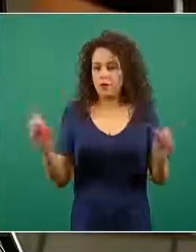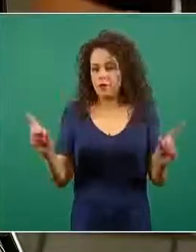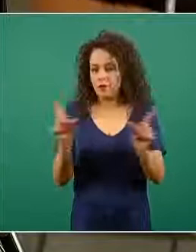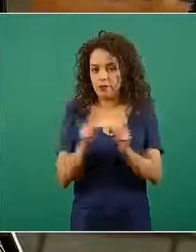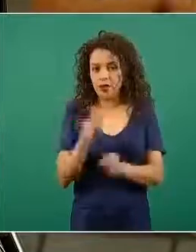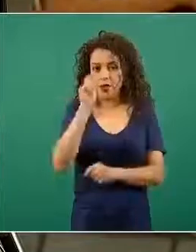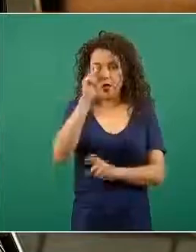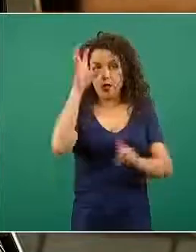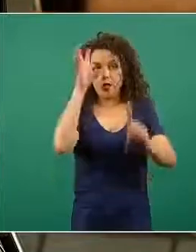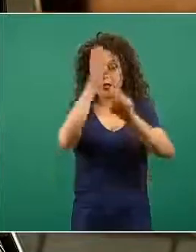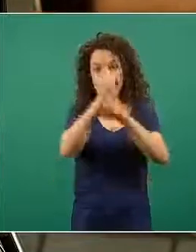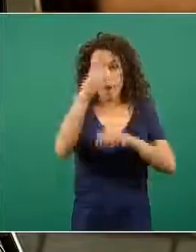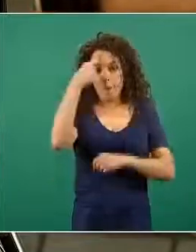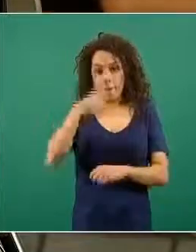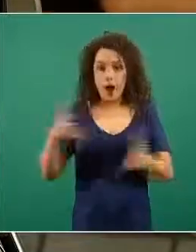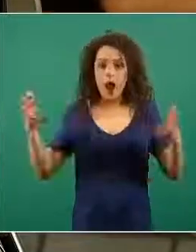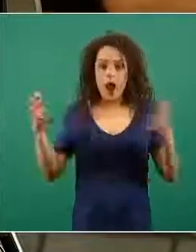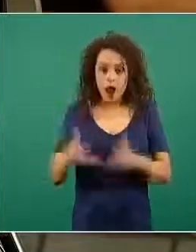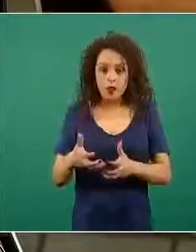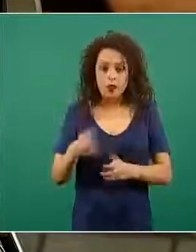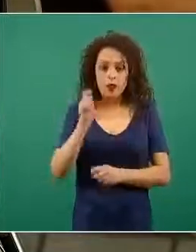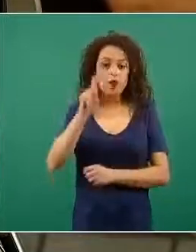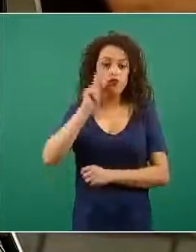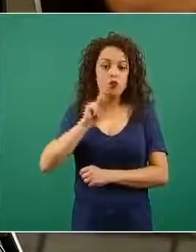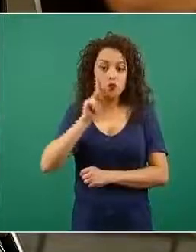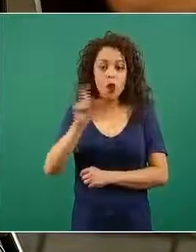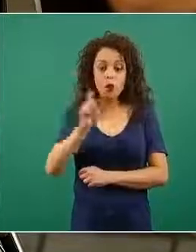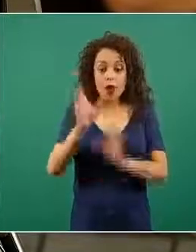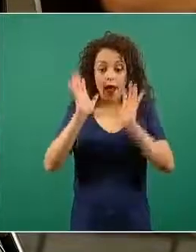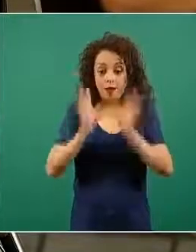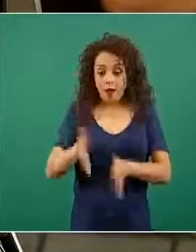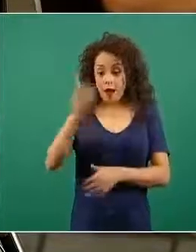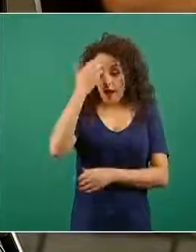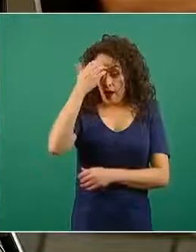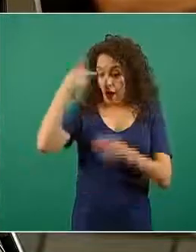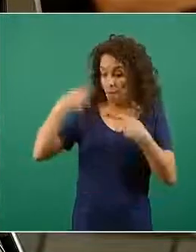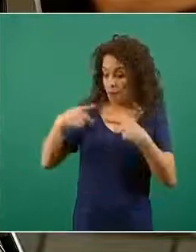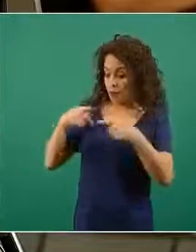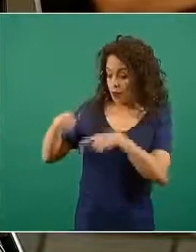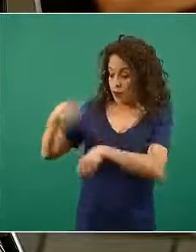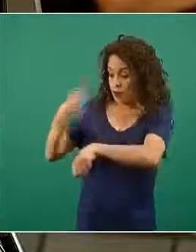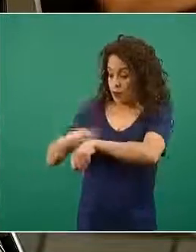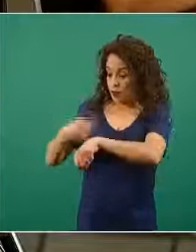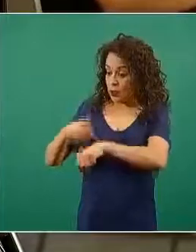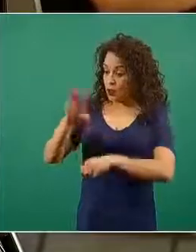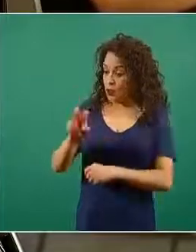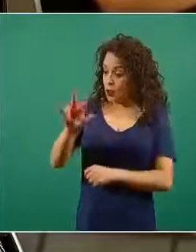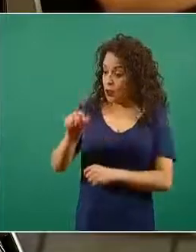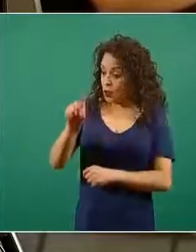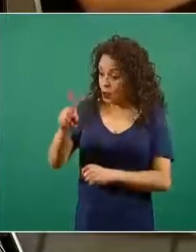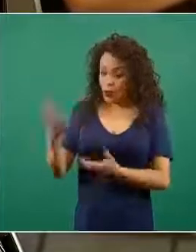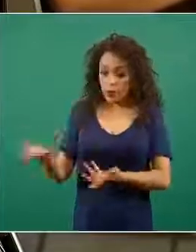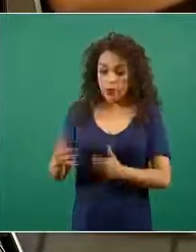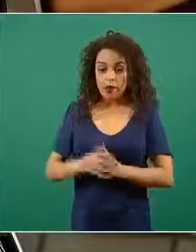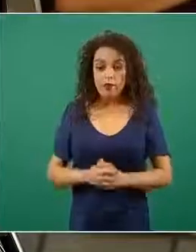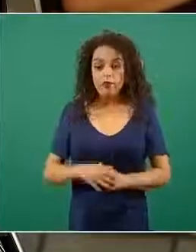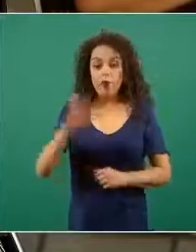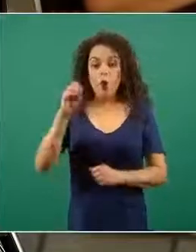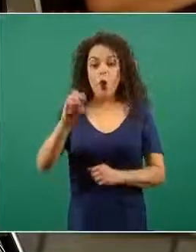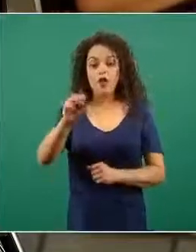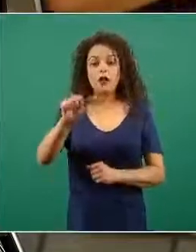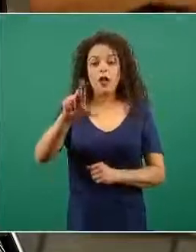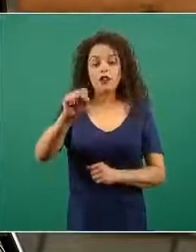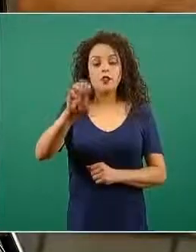objetivo de realizar y cuándo, después de conocer a esta persona que ha sido positivo a la COVID-19 o al